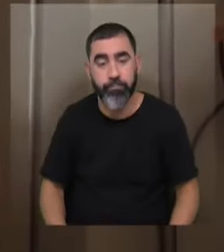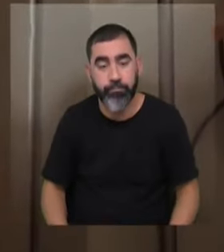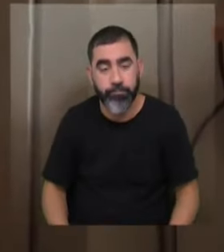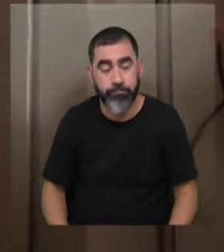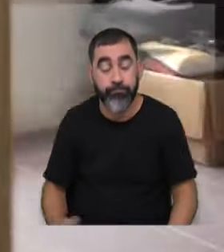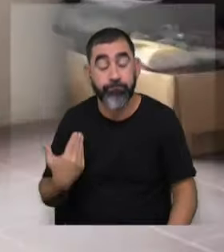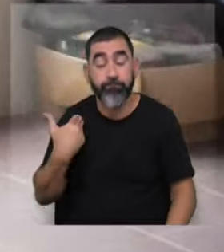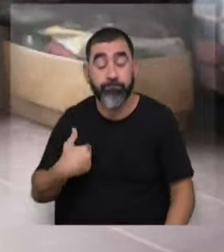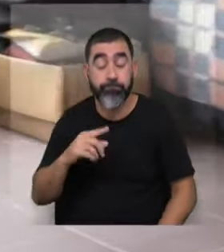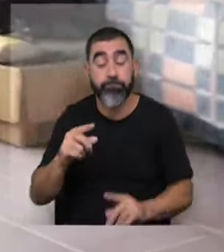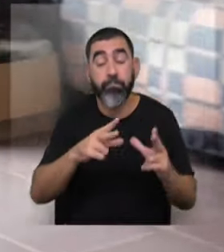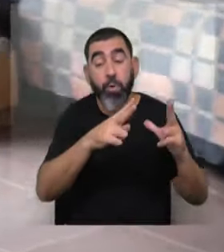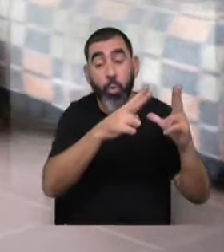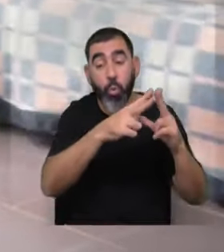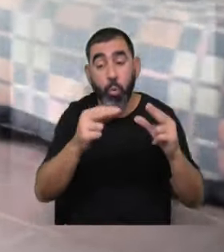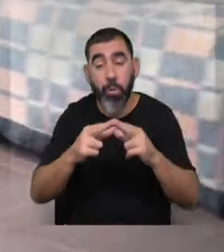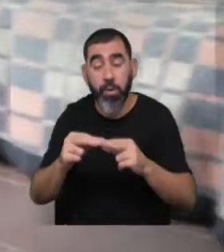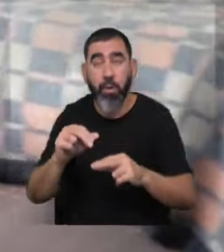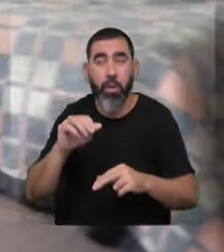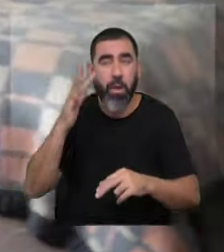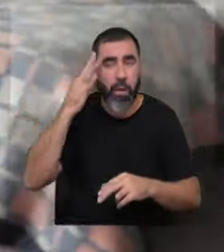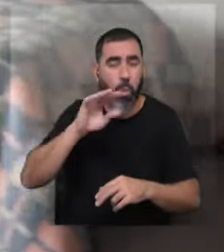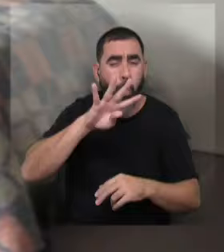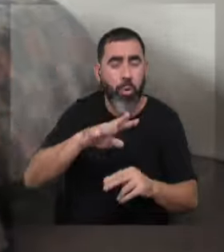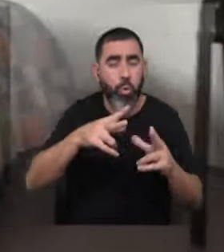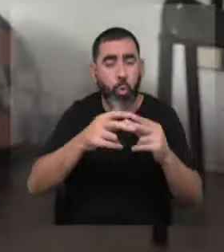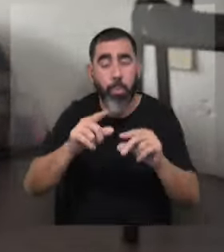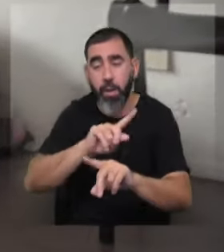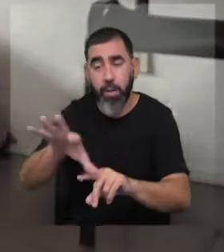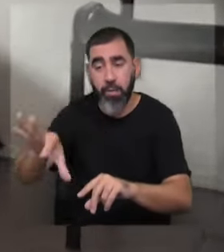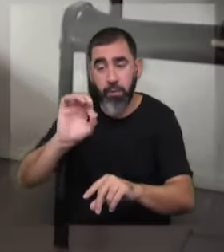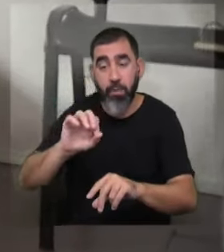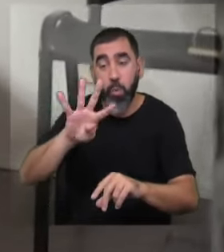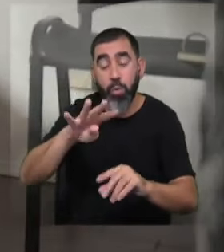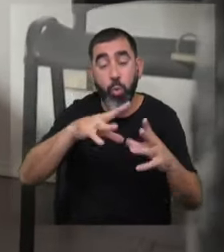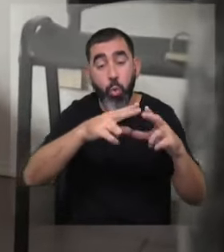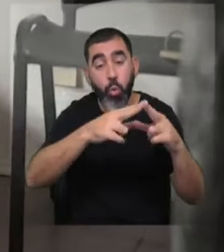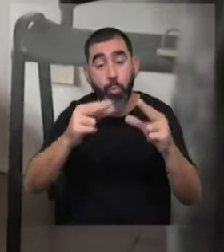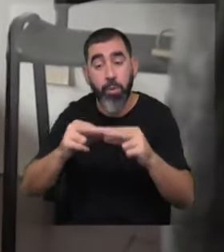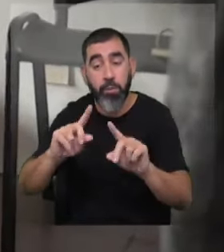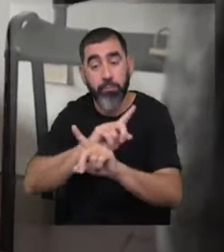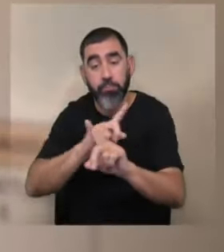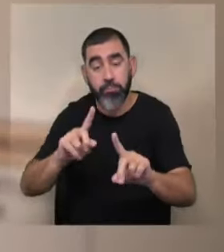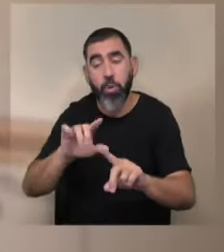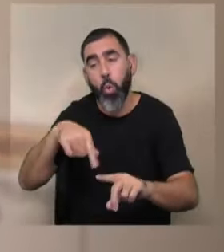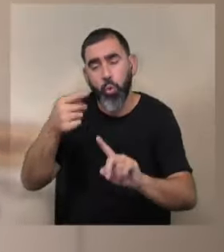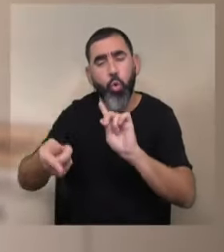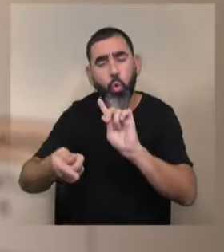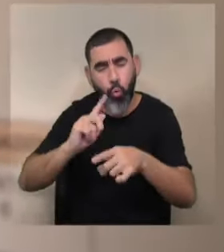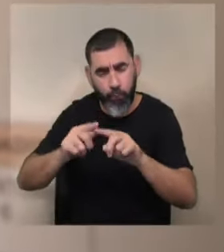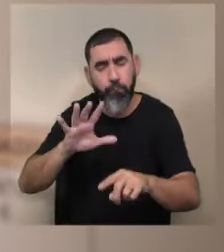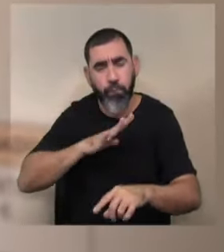algunas cooperativas, creo que son 4, no quedaron seleccionadas. Esas 4 cooperativas, no obstante, tienen otros